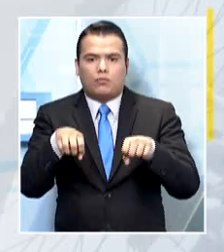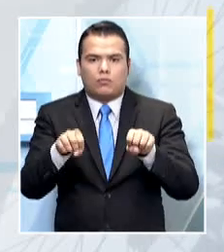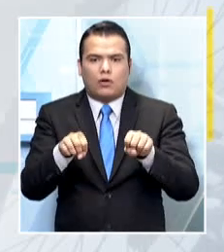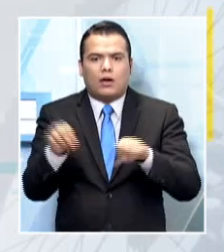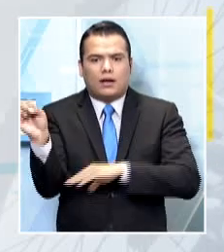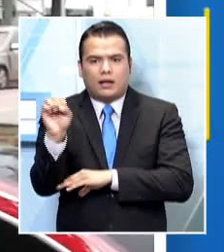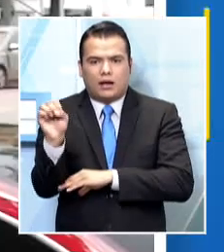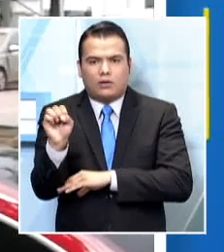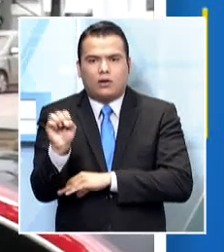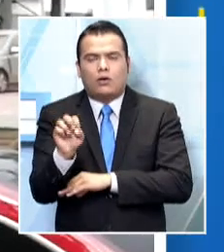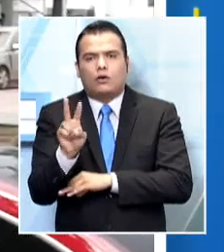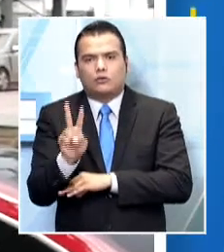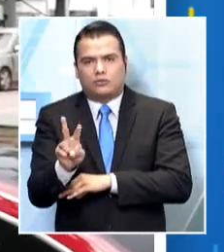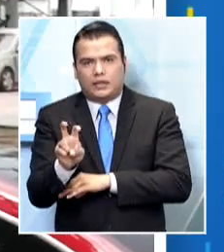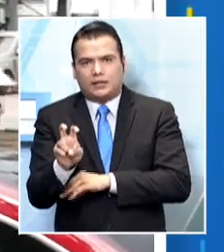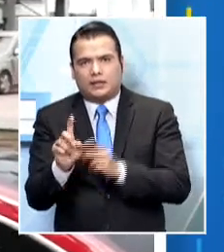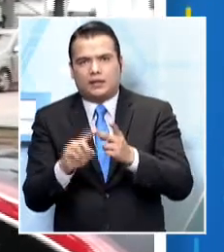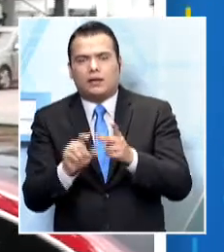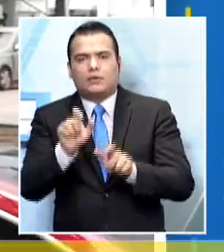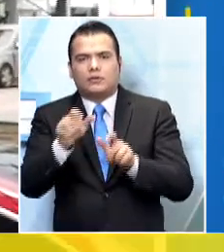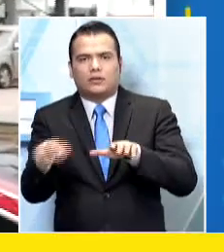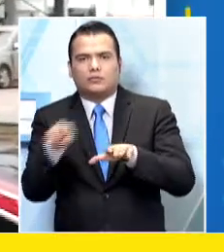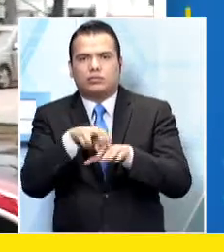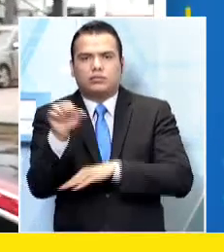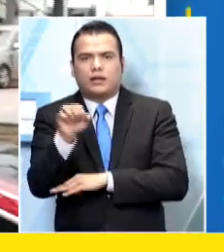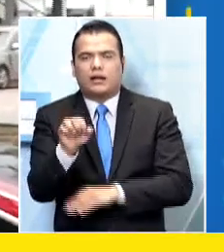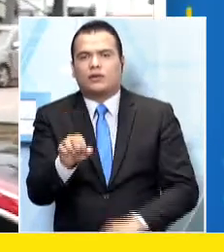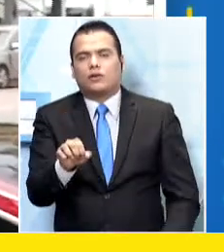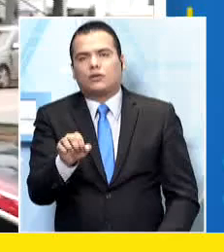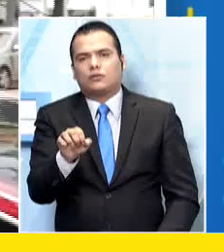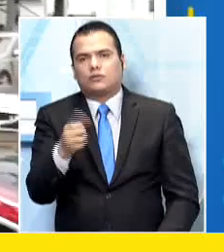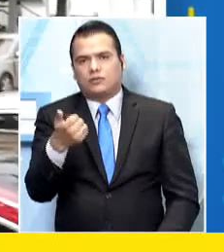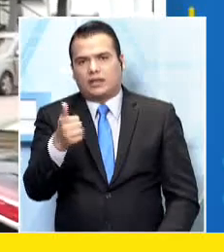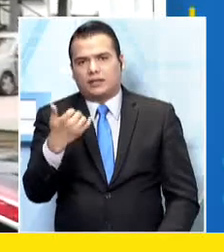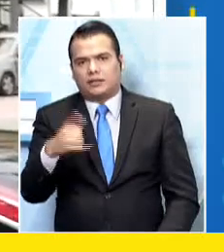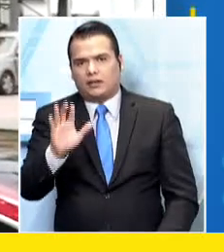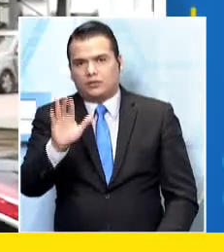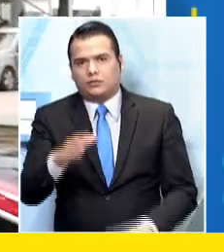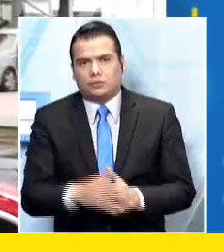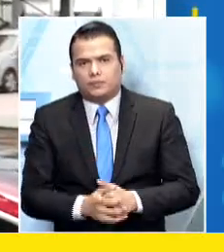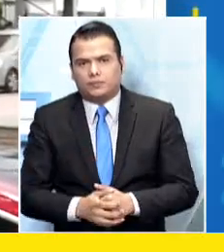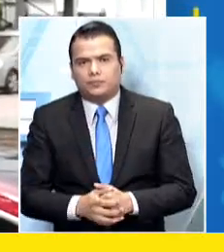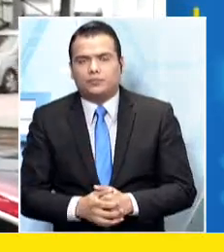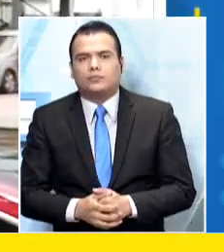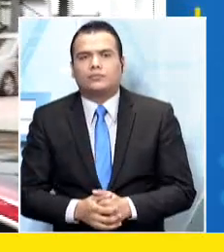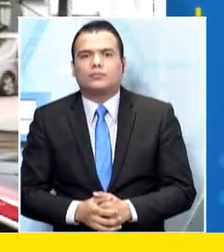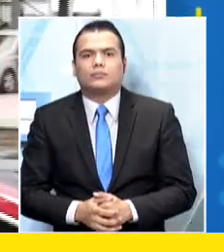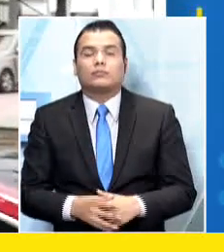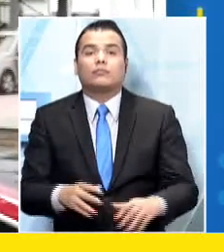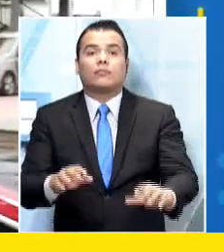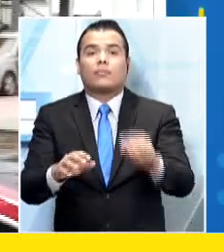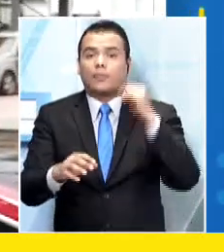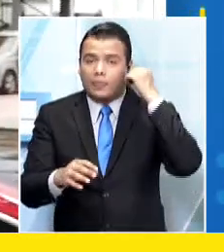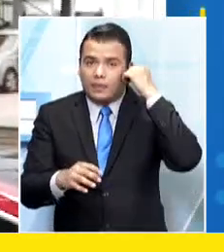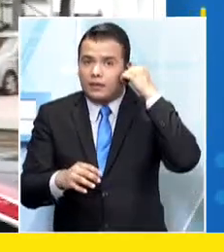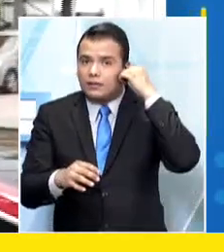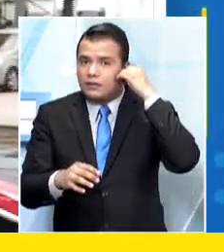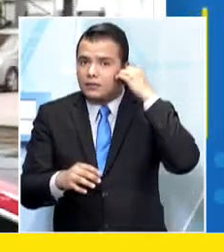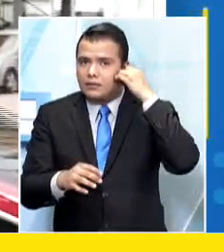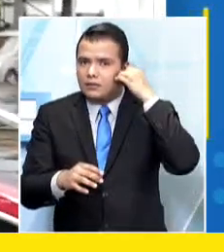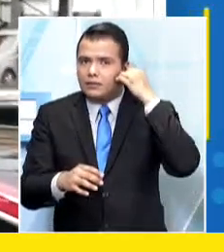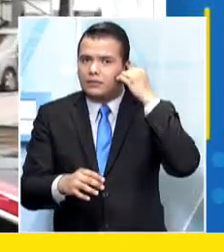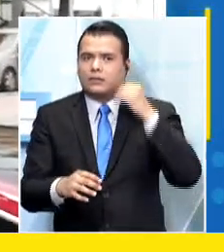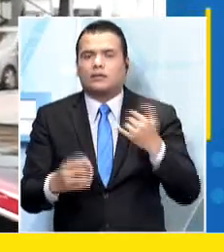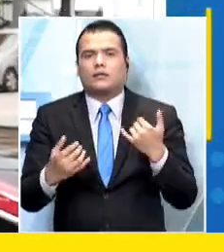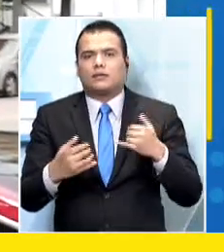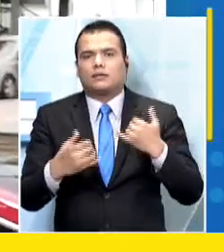y 2 sin datos. A pesar de que las fatalidades se tuvieron un descenso y en su tendencia